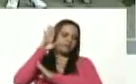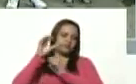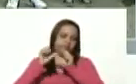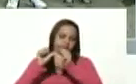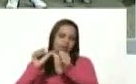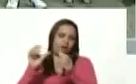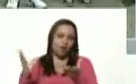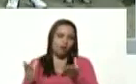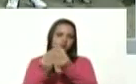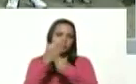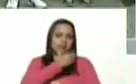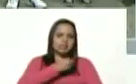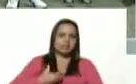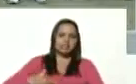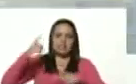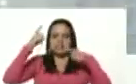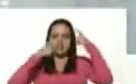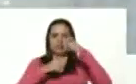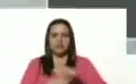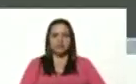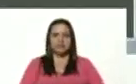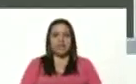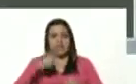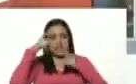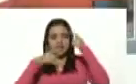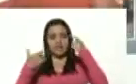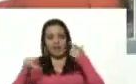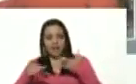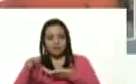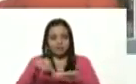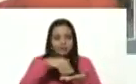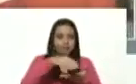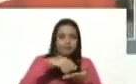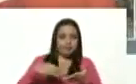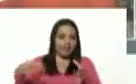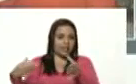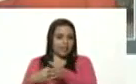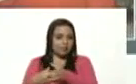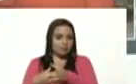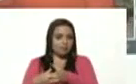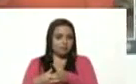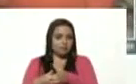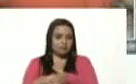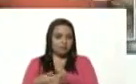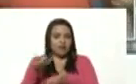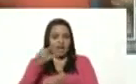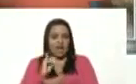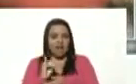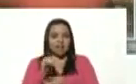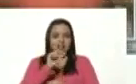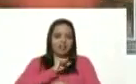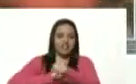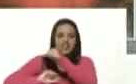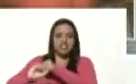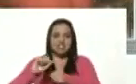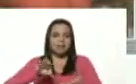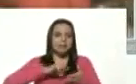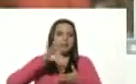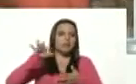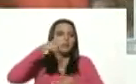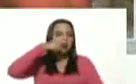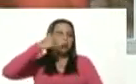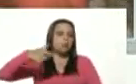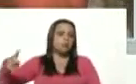Chávez. Chávez ha venido reforzando su equipo para dar la batalla espiritual, la batalla de los